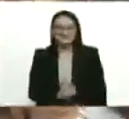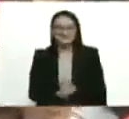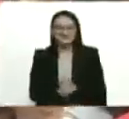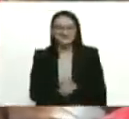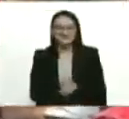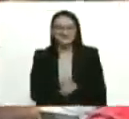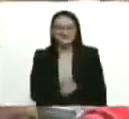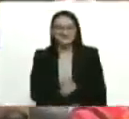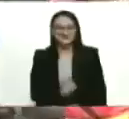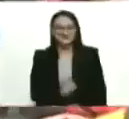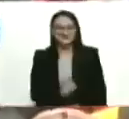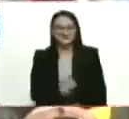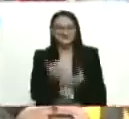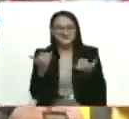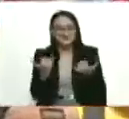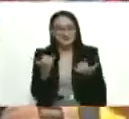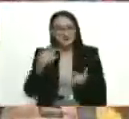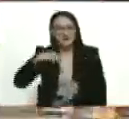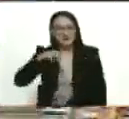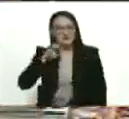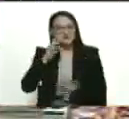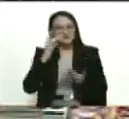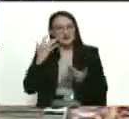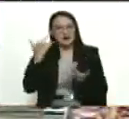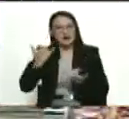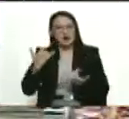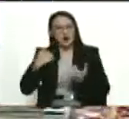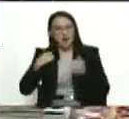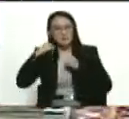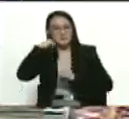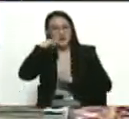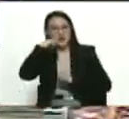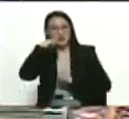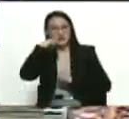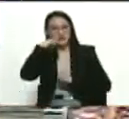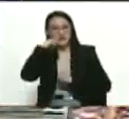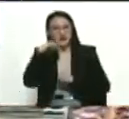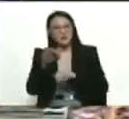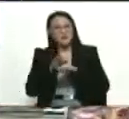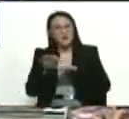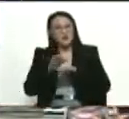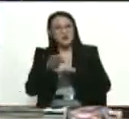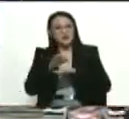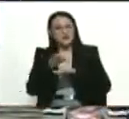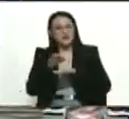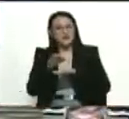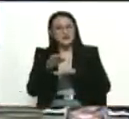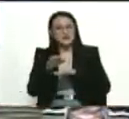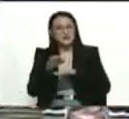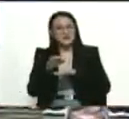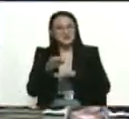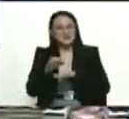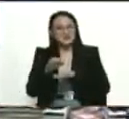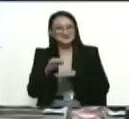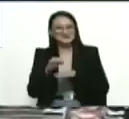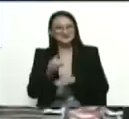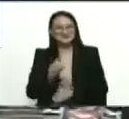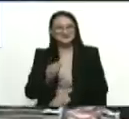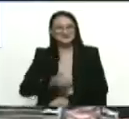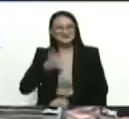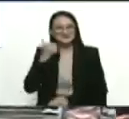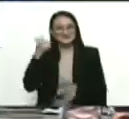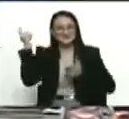Decirle que aquí está Miranda. Miranda es el municipio, sí, uno de los municipios más